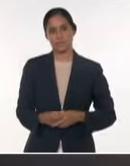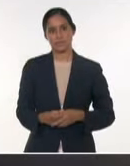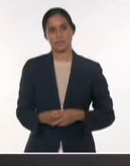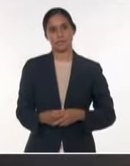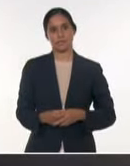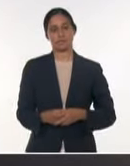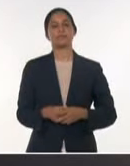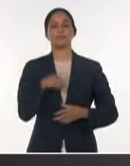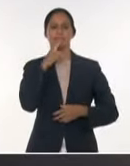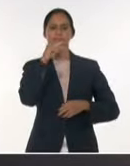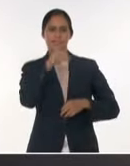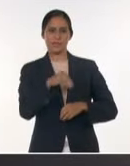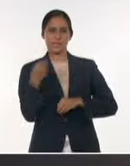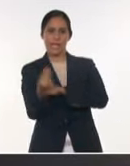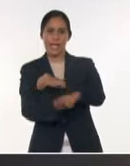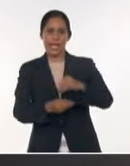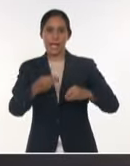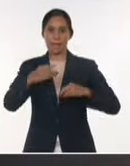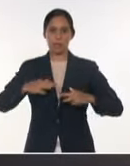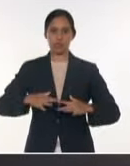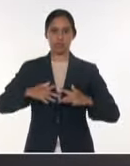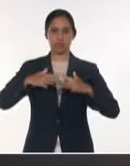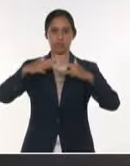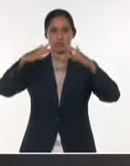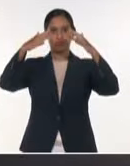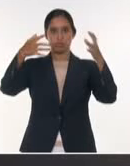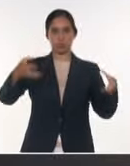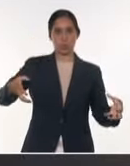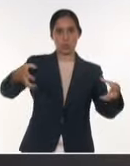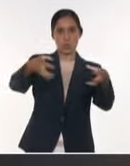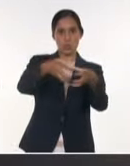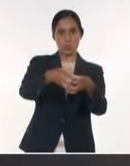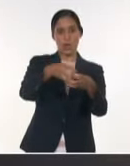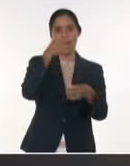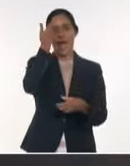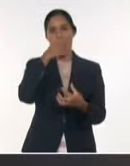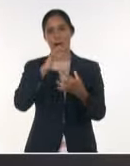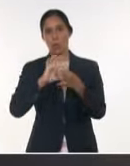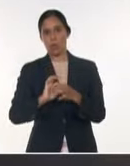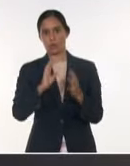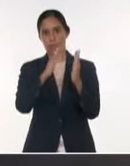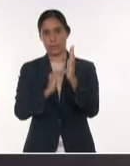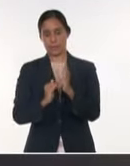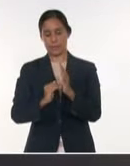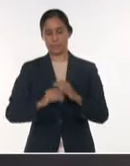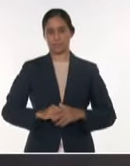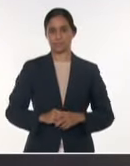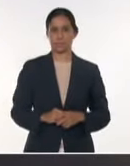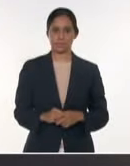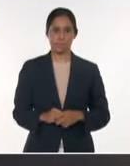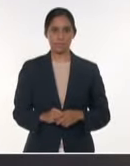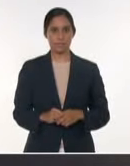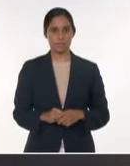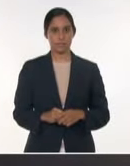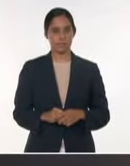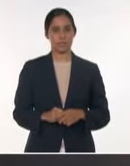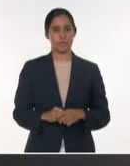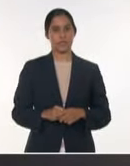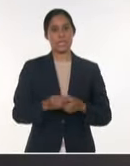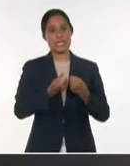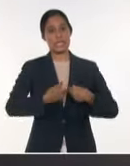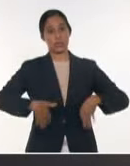fue la variación del llenado de los embalses durante el mes de agosto? ¿Cómo se comportó de manera general? Mira, contrario a lo que sucedió con la lluvia